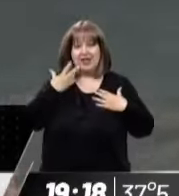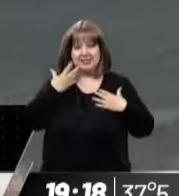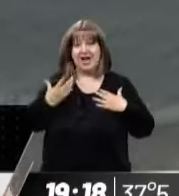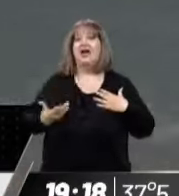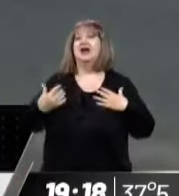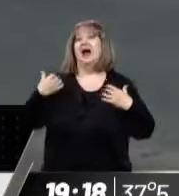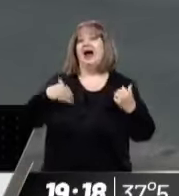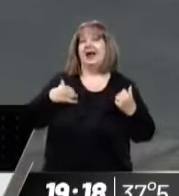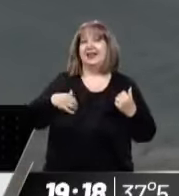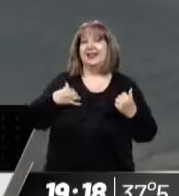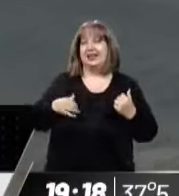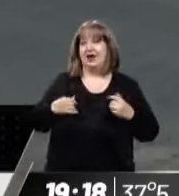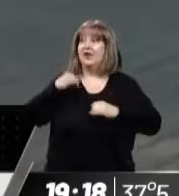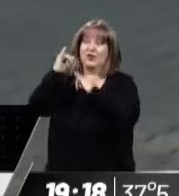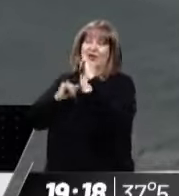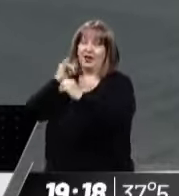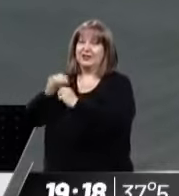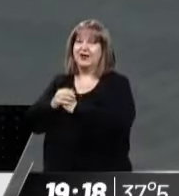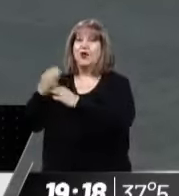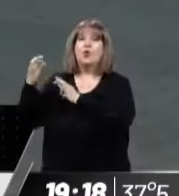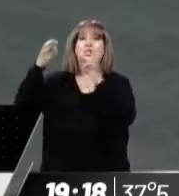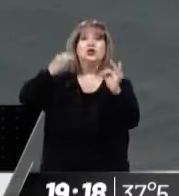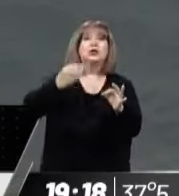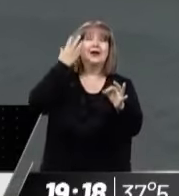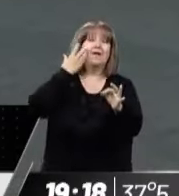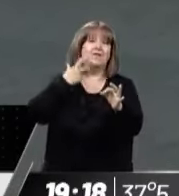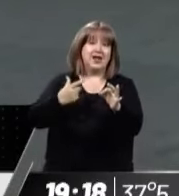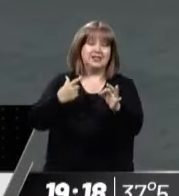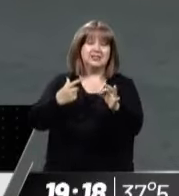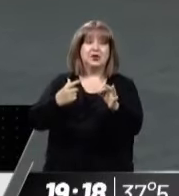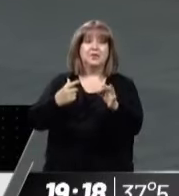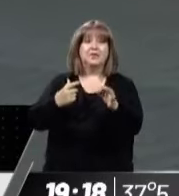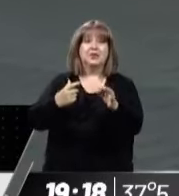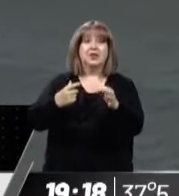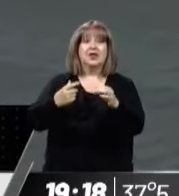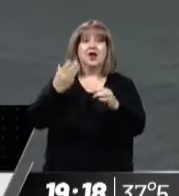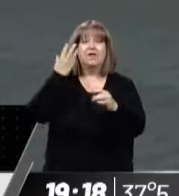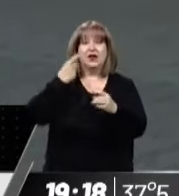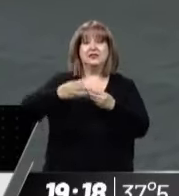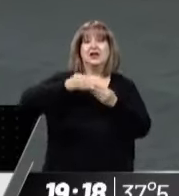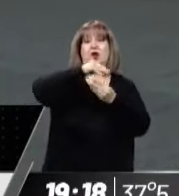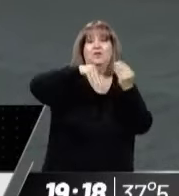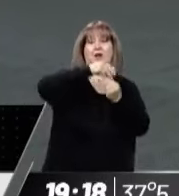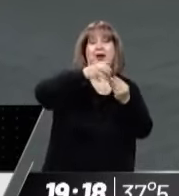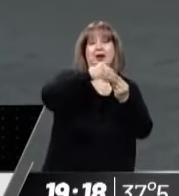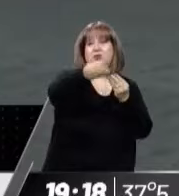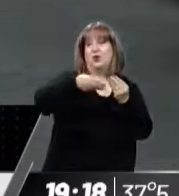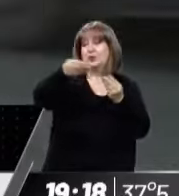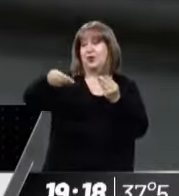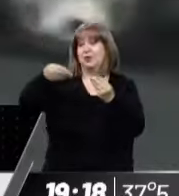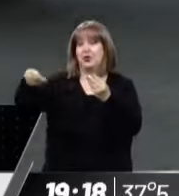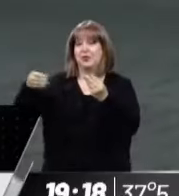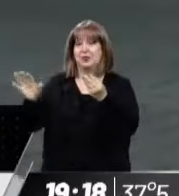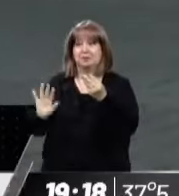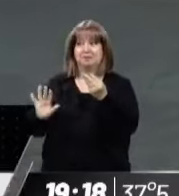que tener la camiseta argentina. Te voy a contar una cosa. Llegué de Francia a regalar camiseta de Francia a toda la familia. Ahora no la van a usar. Hasta